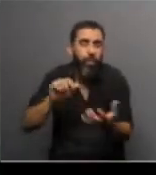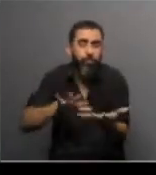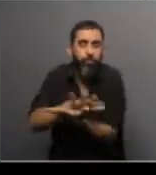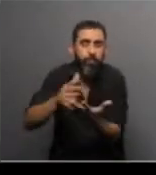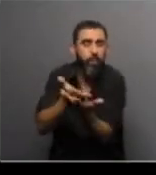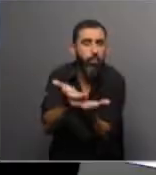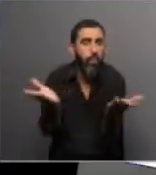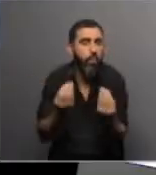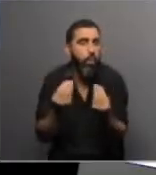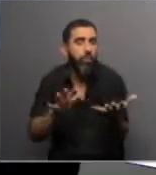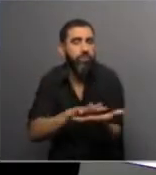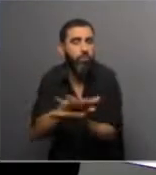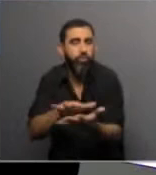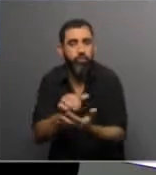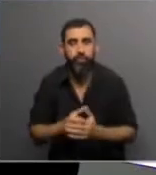escenario?